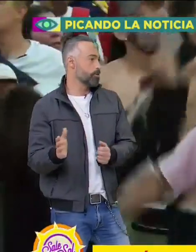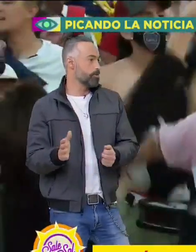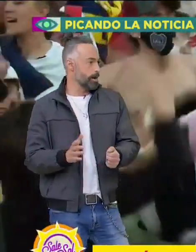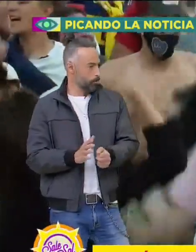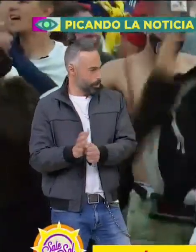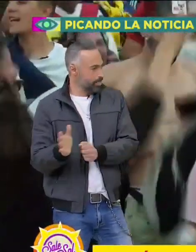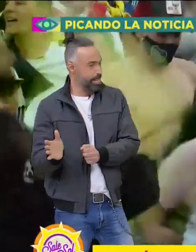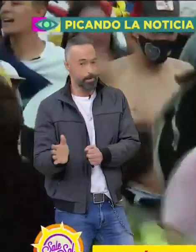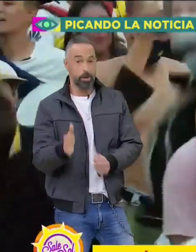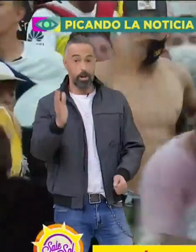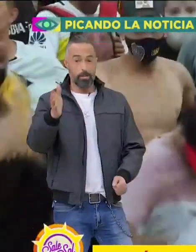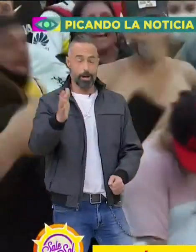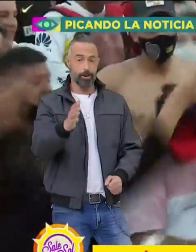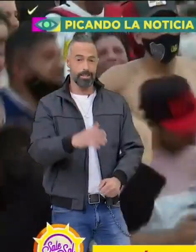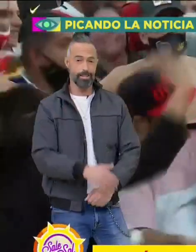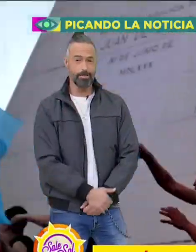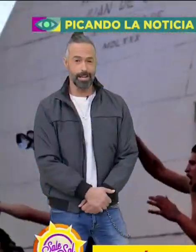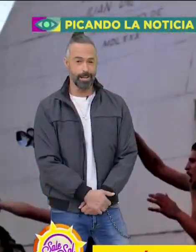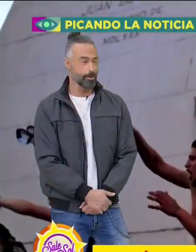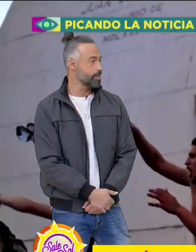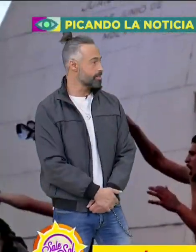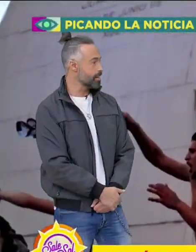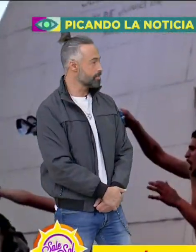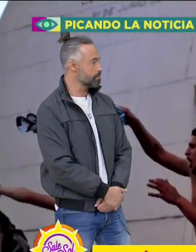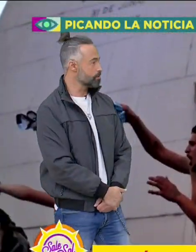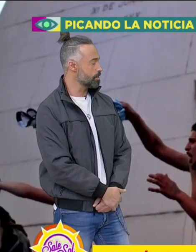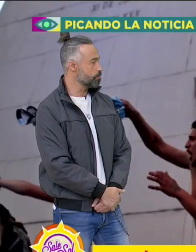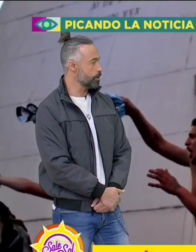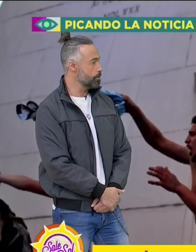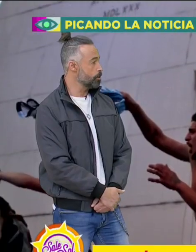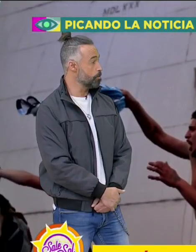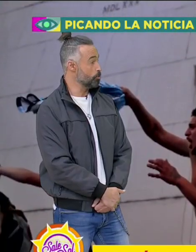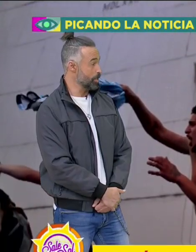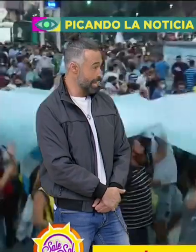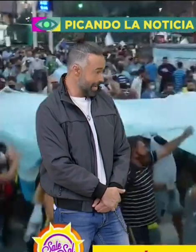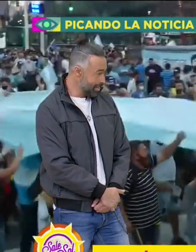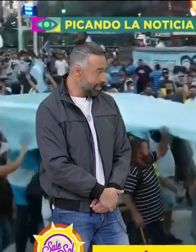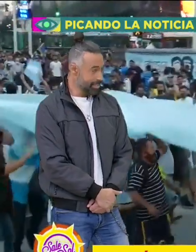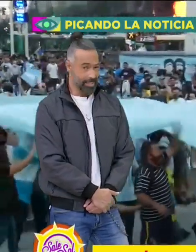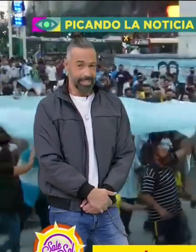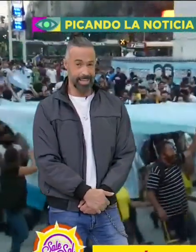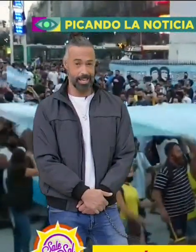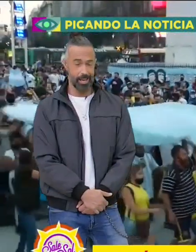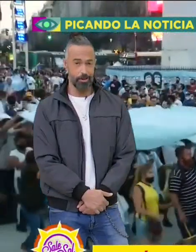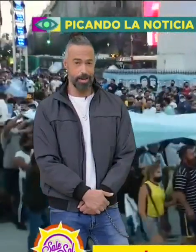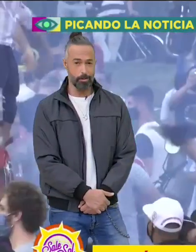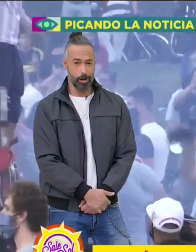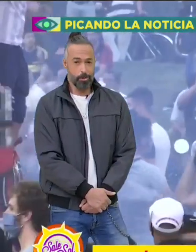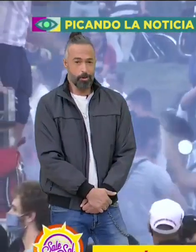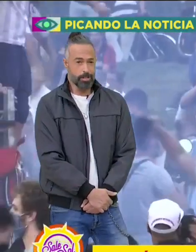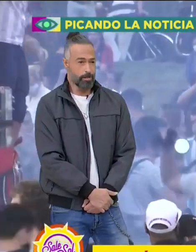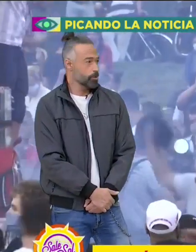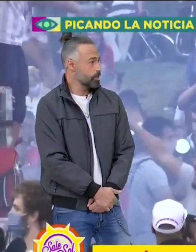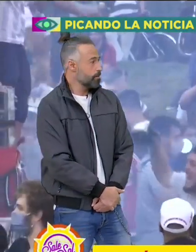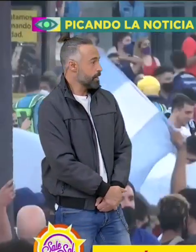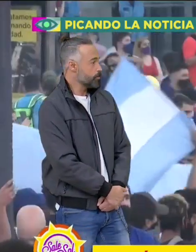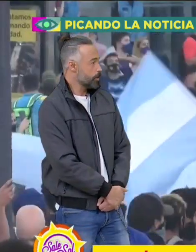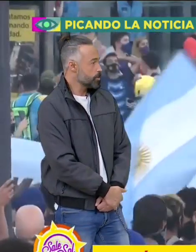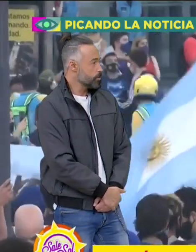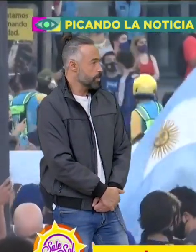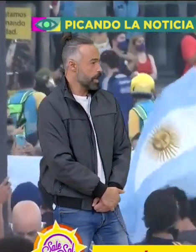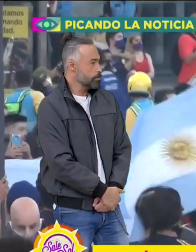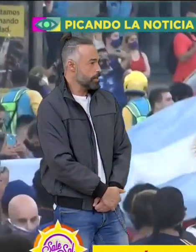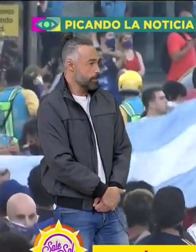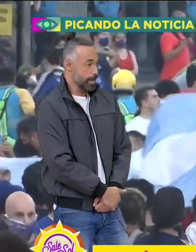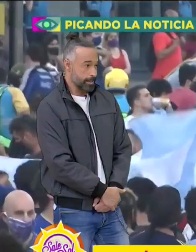creo que no va por ese camino. Pero lo que sí está bien cañón que decías, es un fenómeno mundial. Así es. Que yo veía, por ejemplo, con mis amigos en el Facebook y